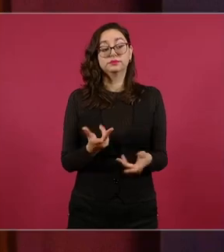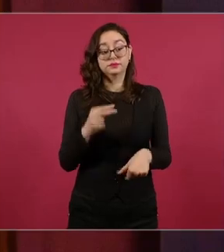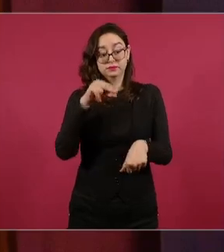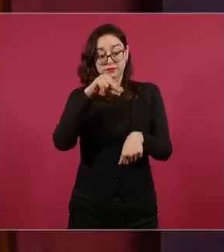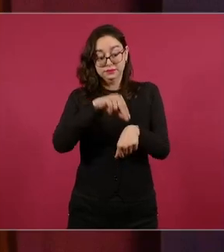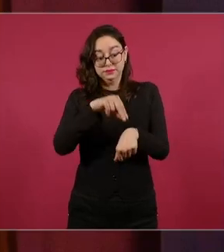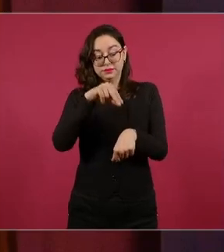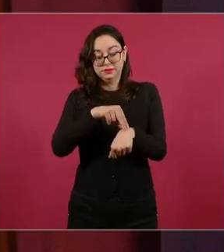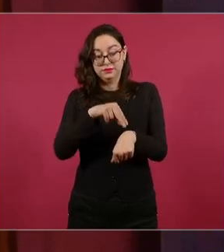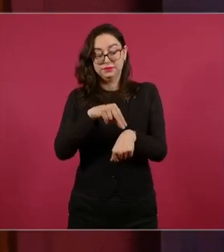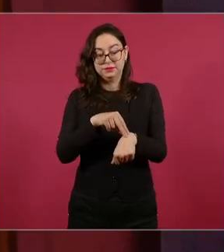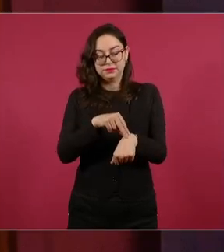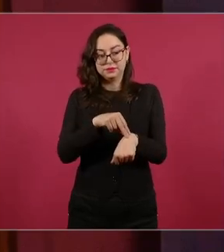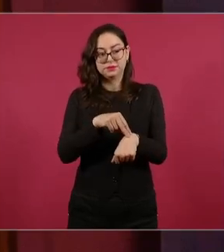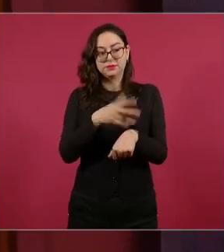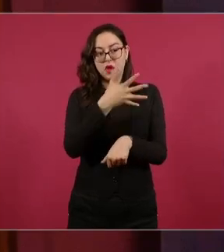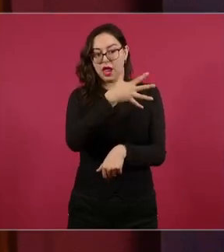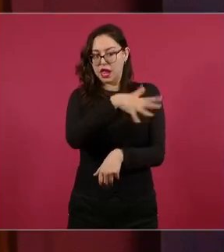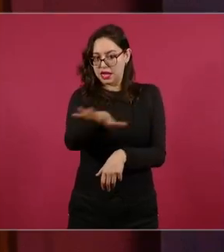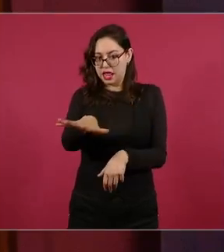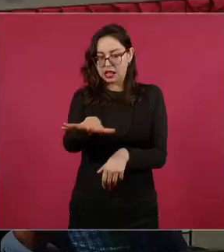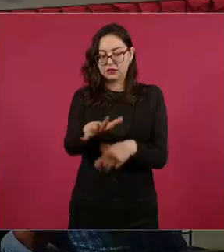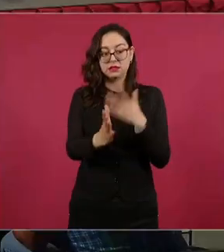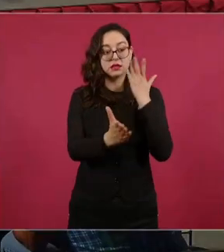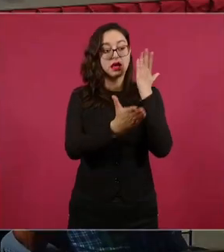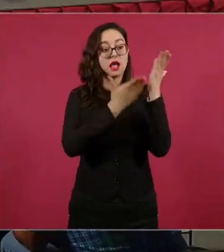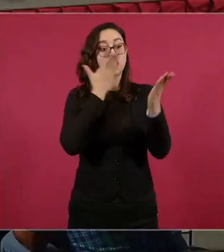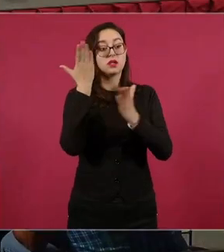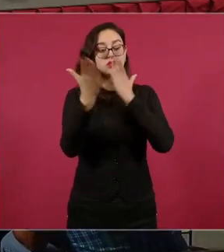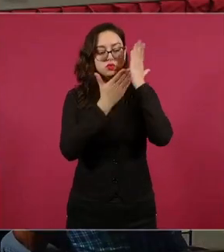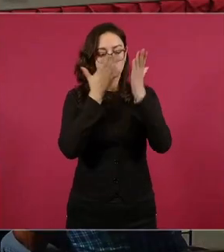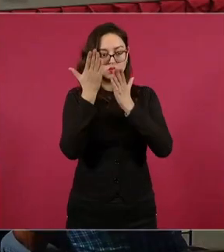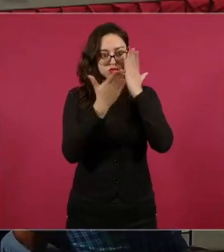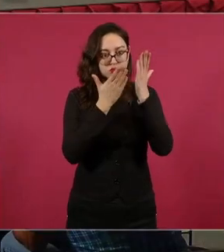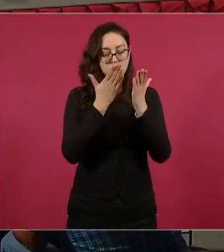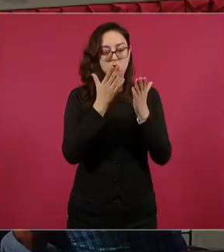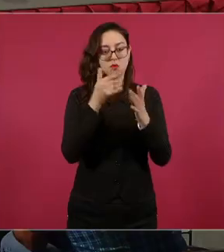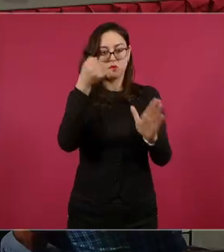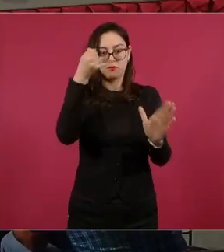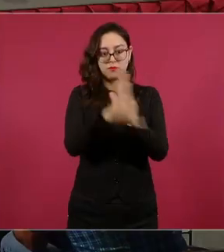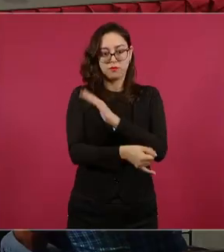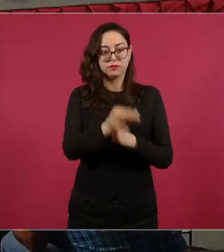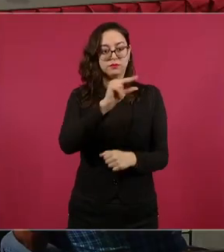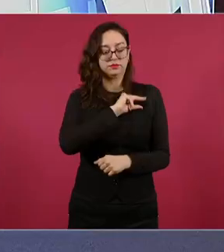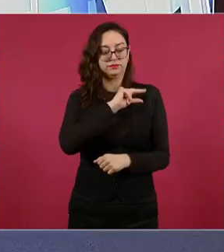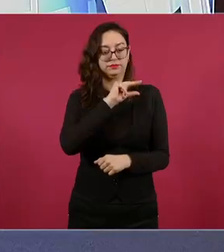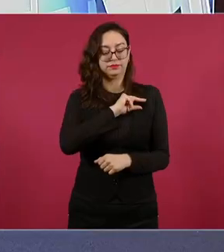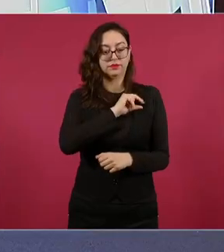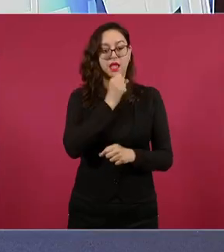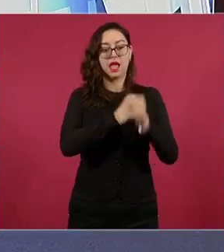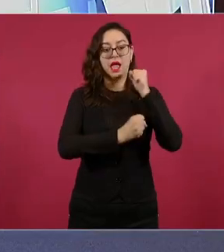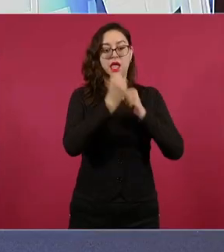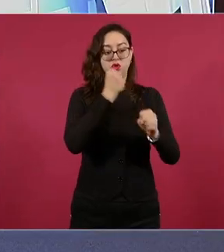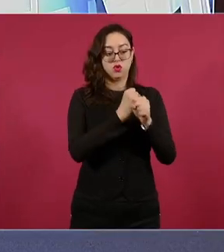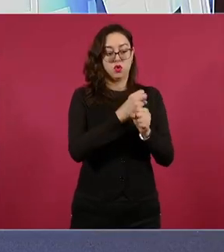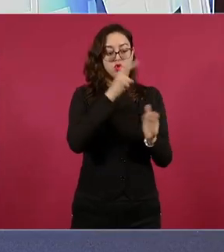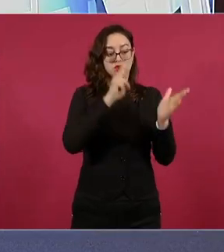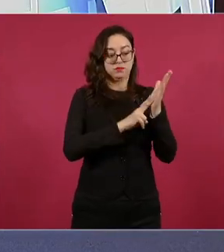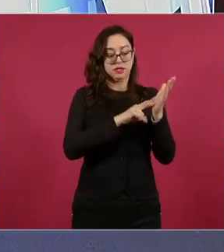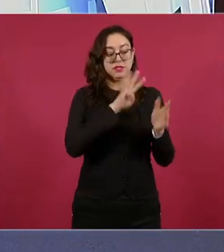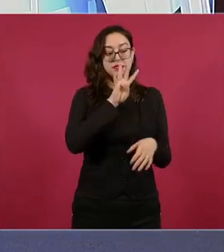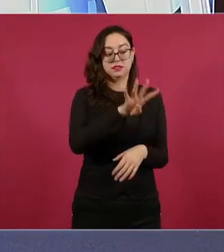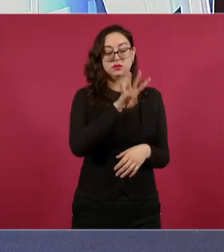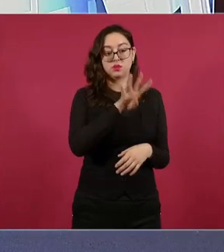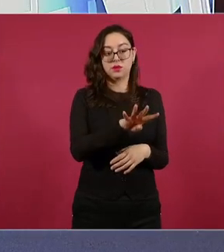para poder estudiar una especialidad. En 2019 hubo seis mil 528 egresos.